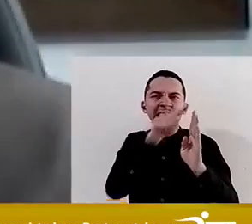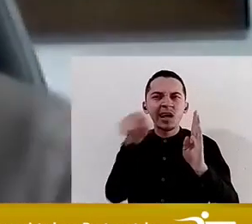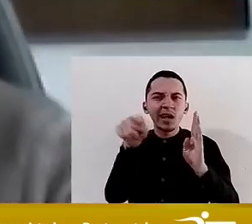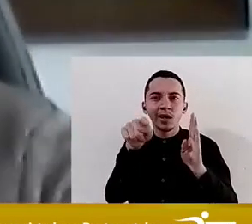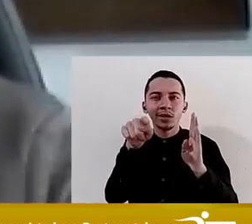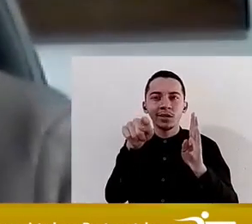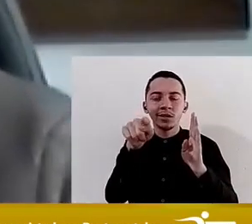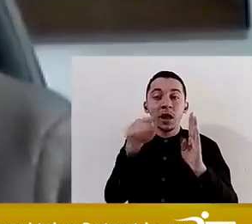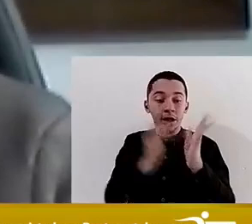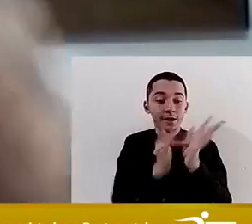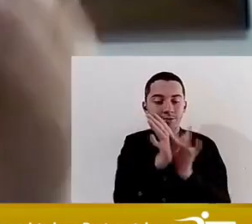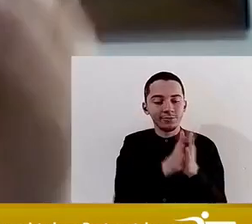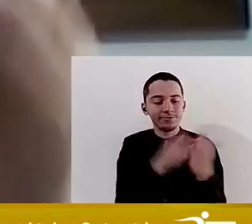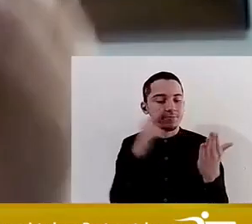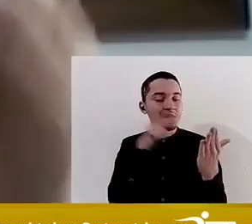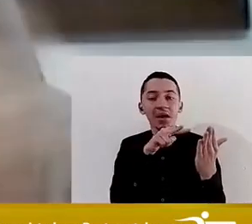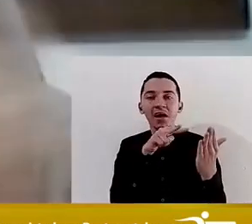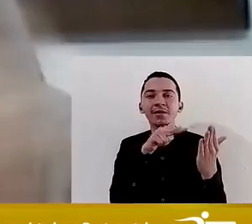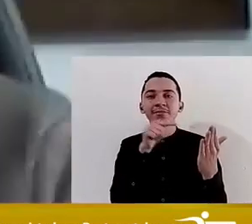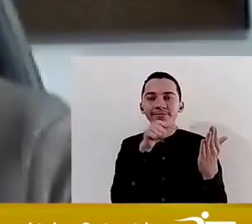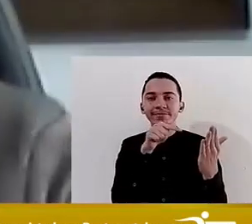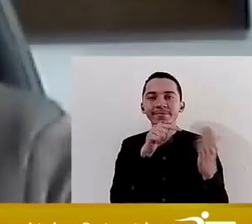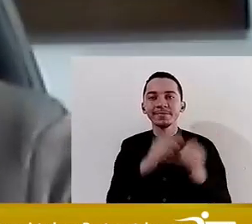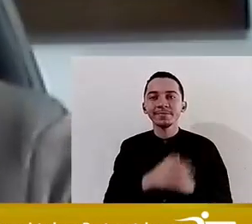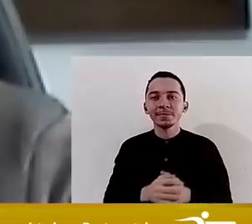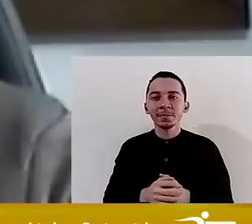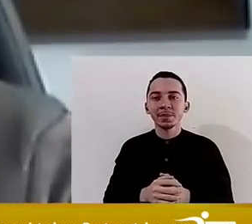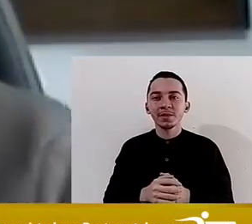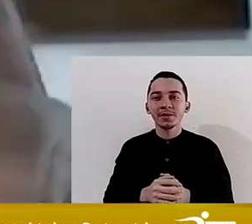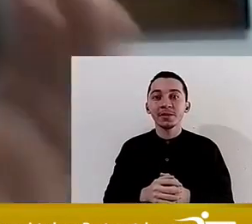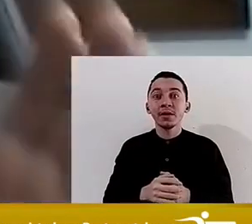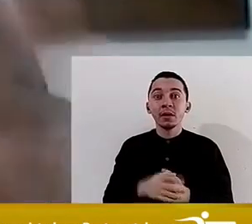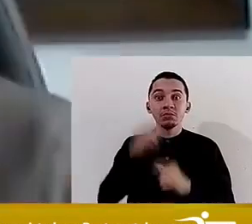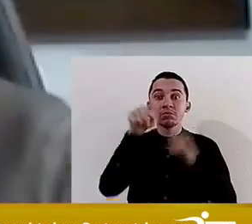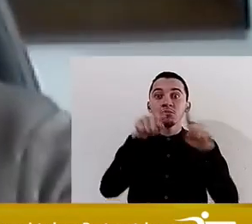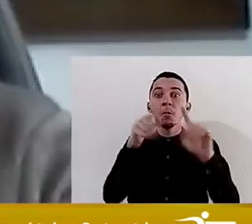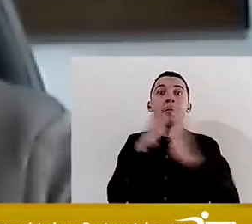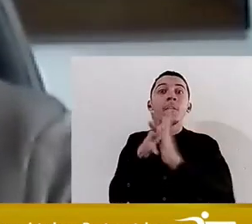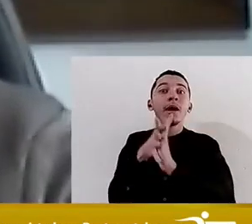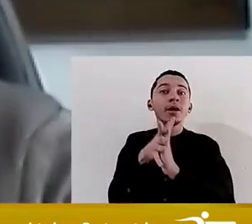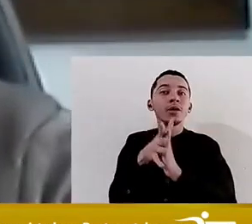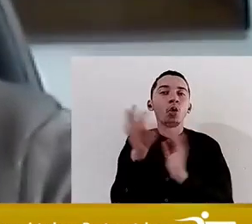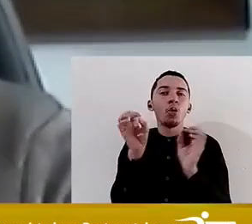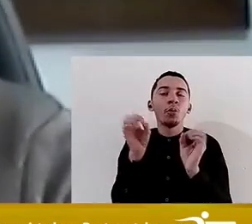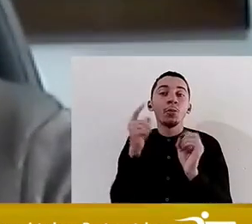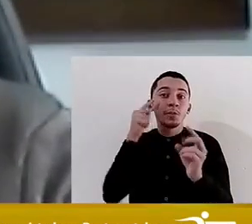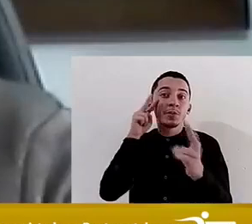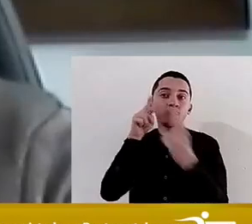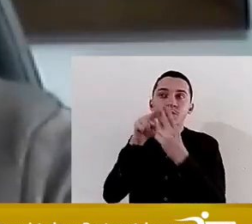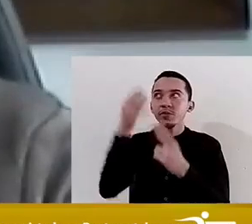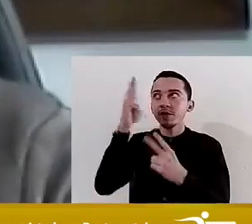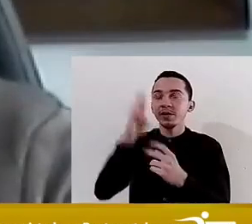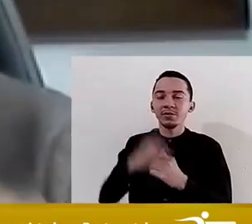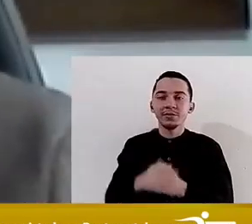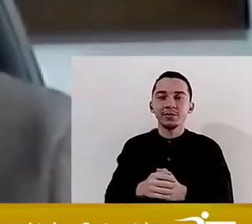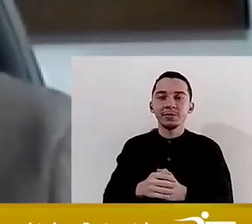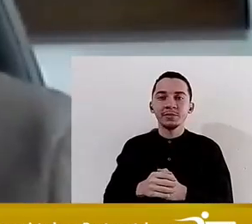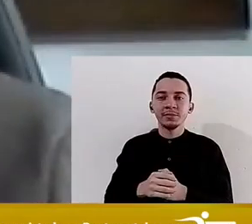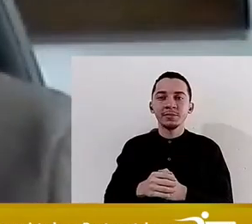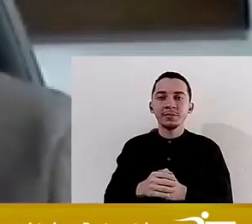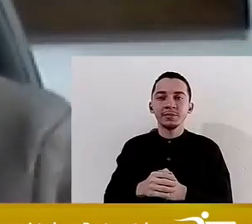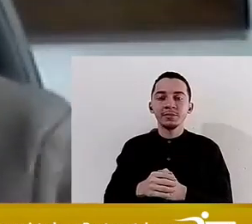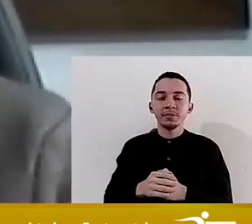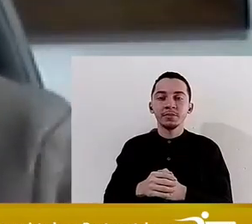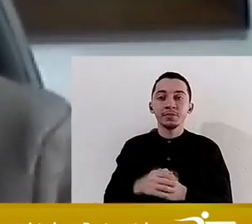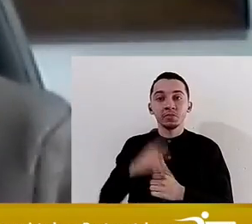nuevo. Estamos hablando con los que conocen a Dios o debieran conocerlo. Si tú